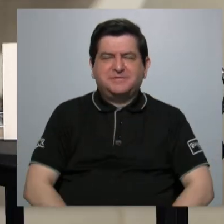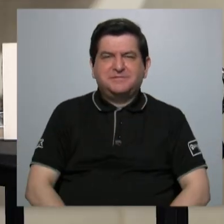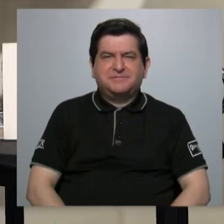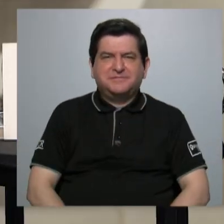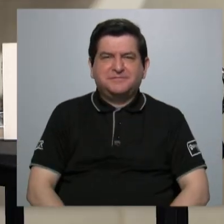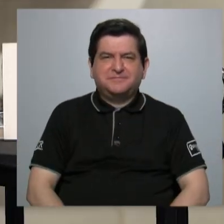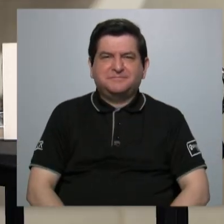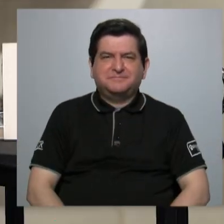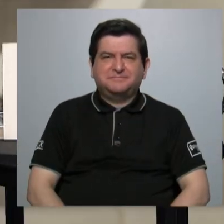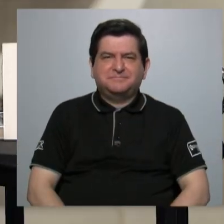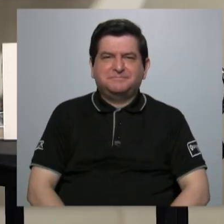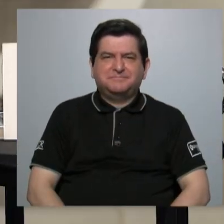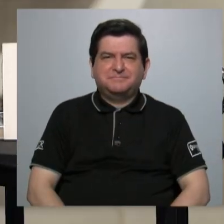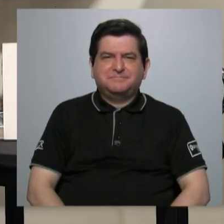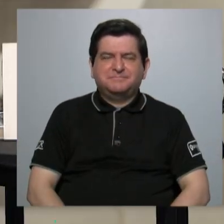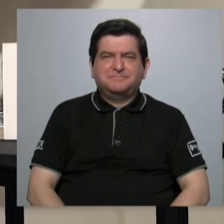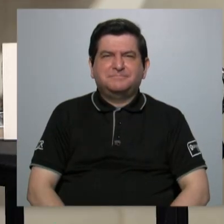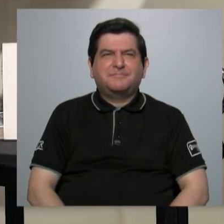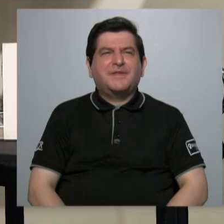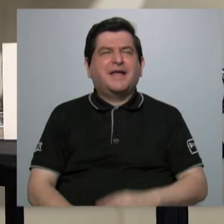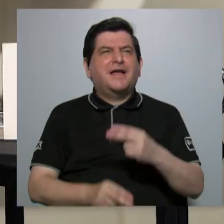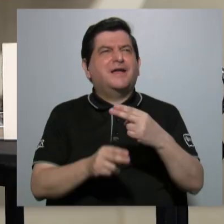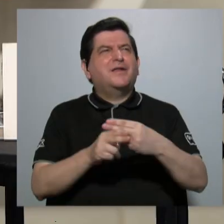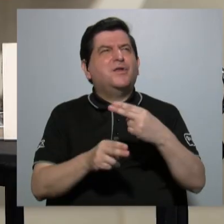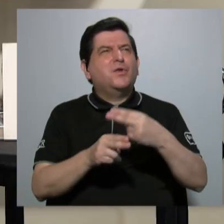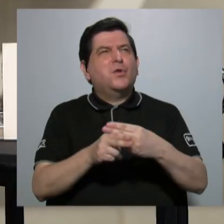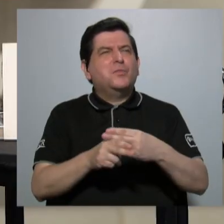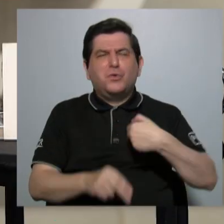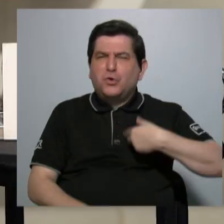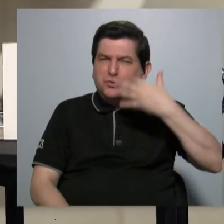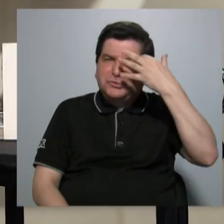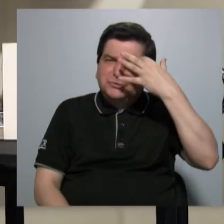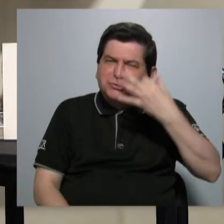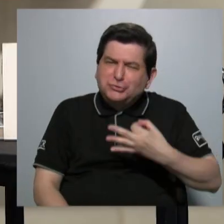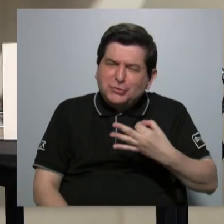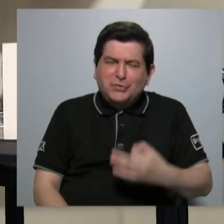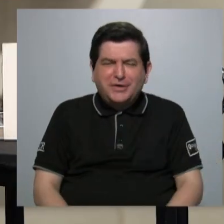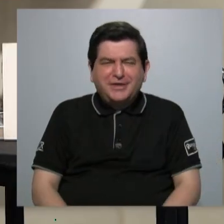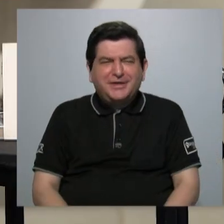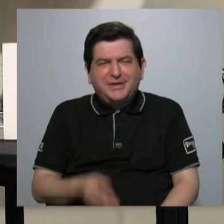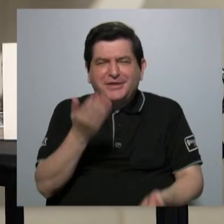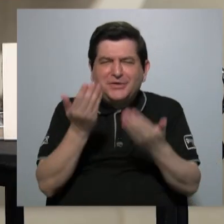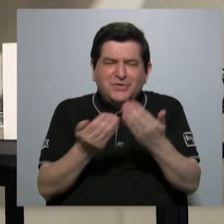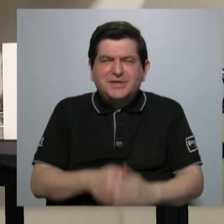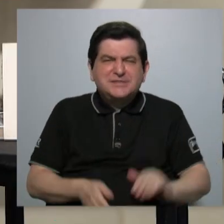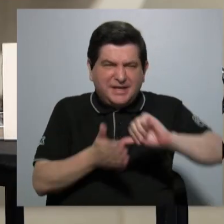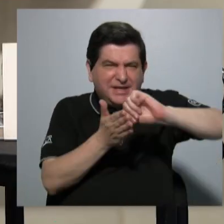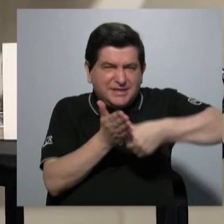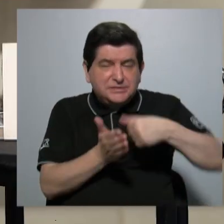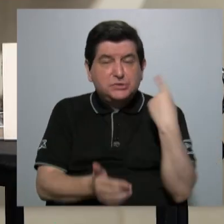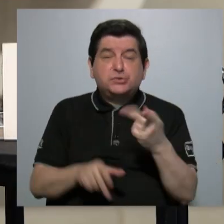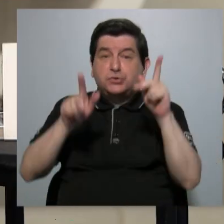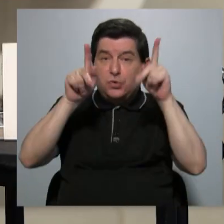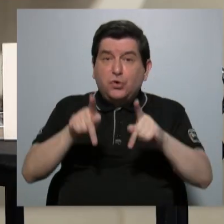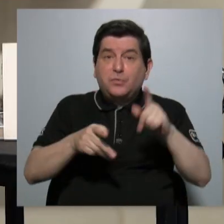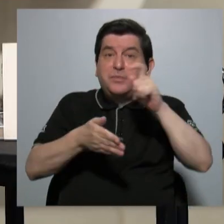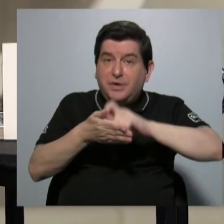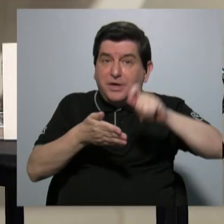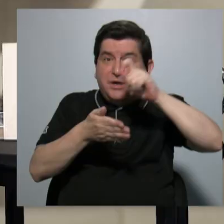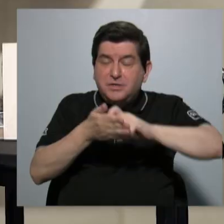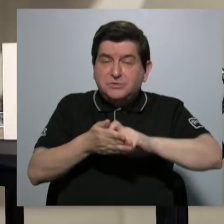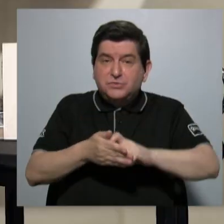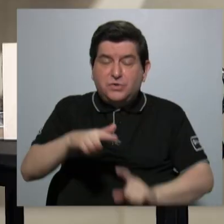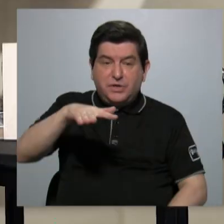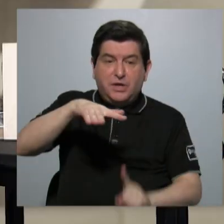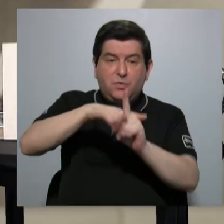en lo que llamó, que a mí me parece que hay que subrayar, porque fue la única persona que escribió cuando